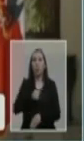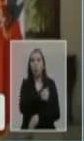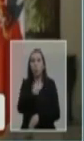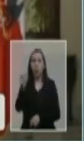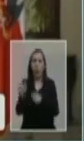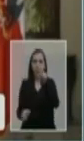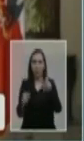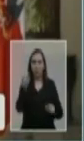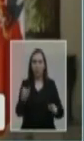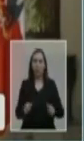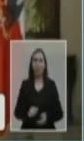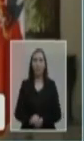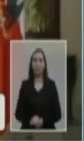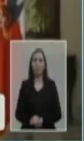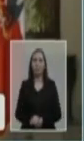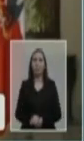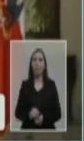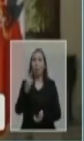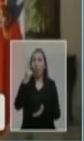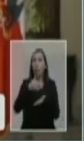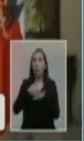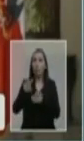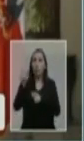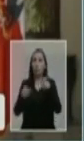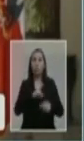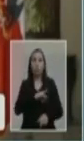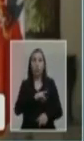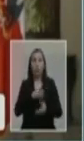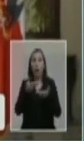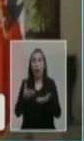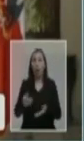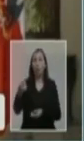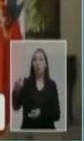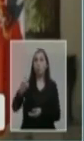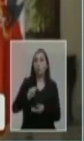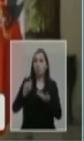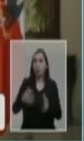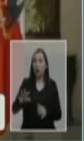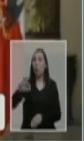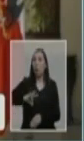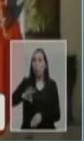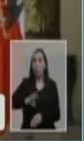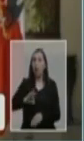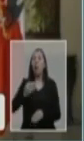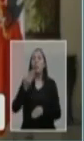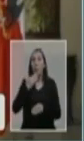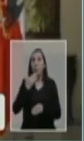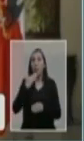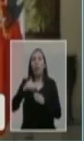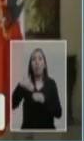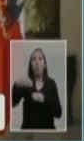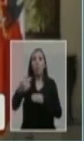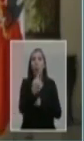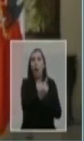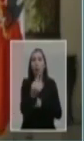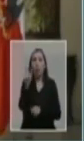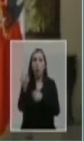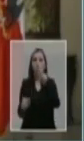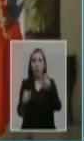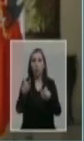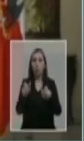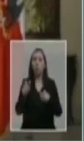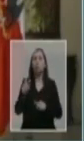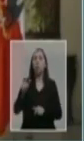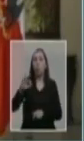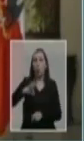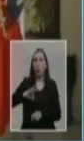intentó hacer alguna reforma, también Piñera, pero esta es un poco más radical. Okay. Y en algún momento también se tocó en el 2017.